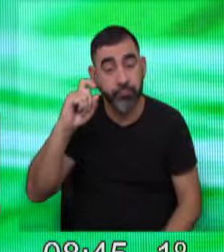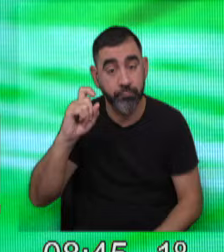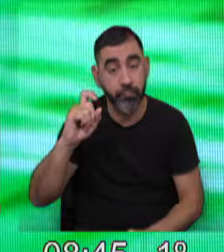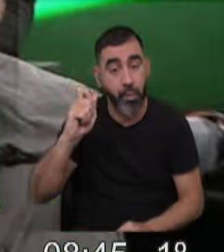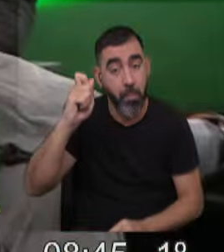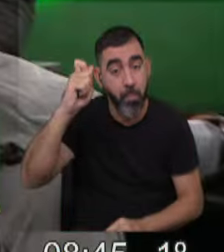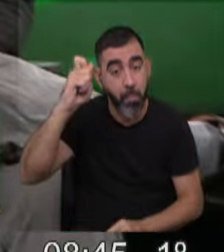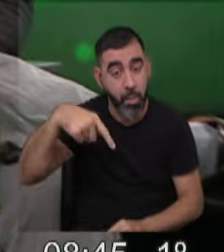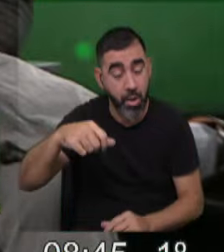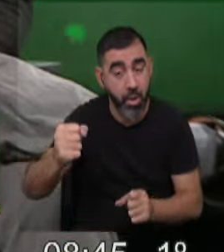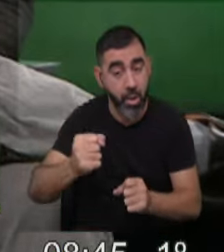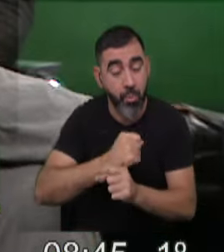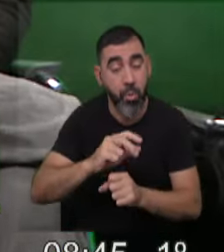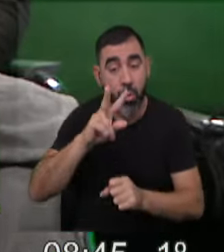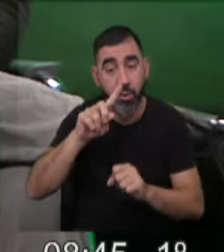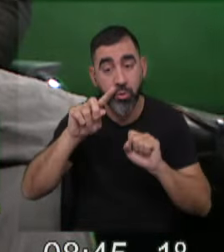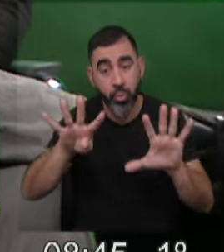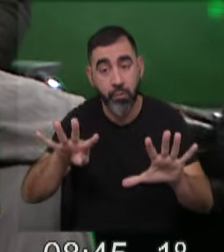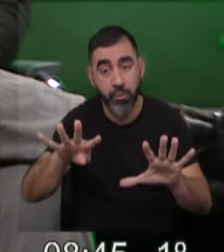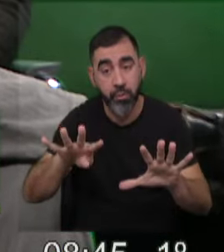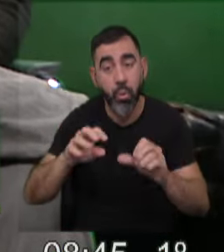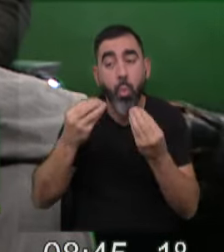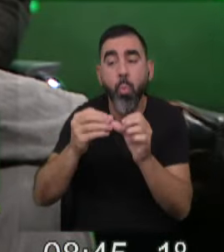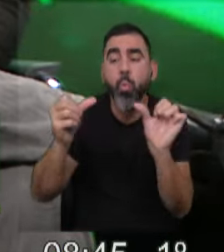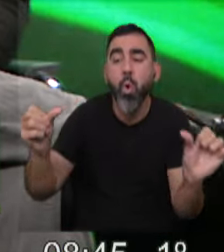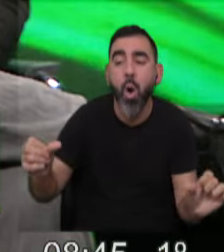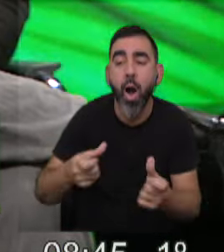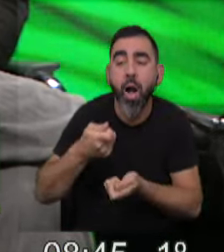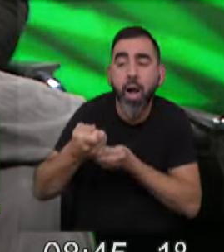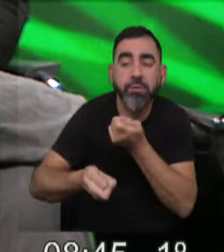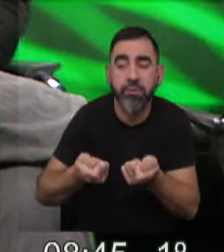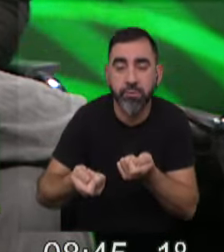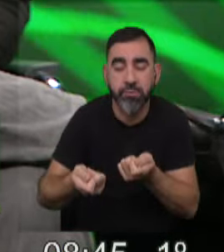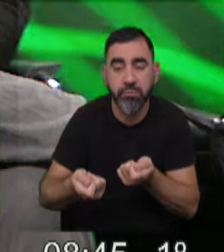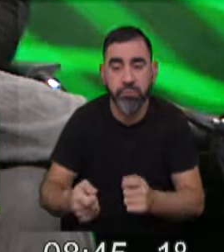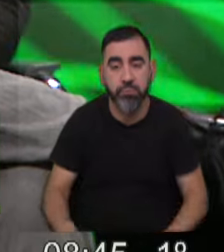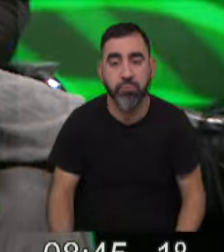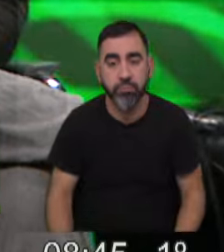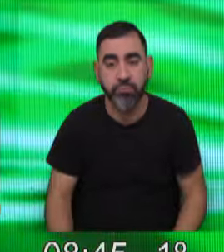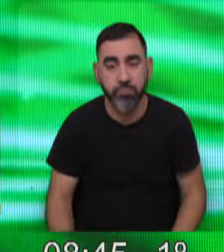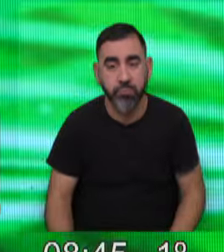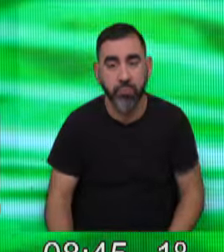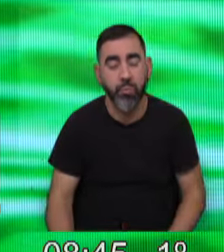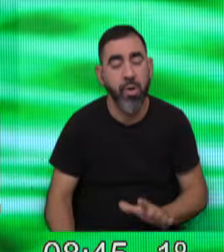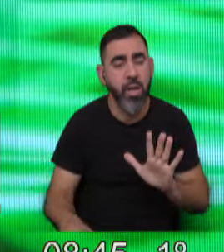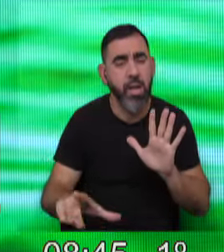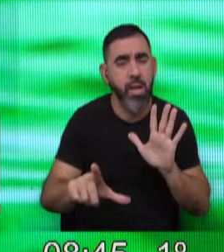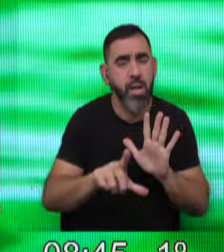de un plan que fue aprobado en el 2019, ver su implementación. Nosotros utilizamos, a partir de la ley